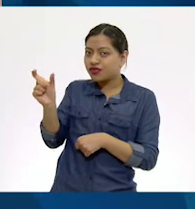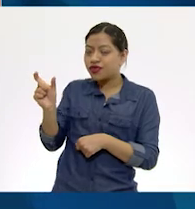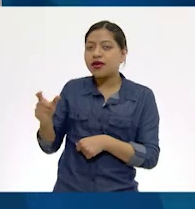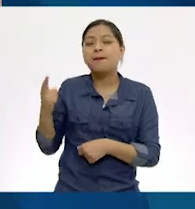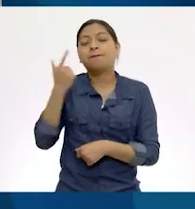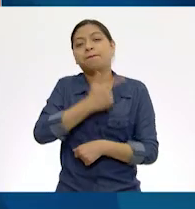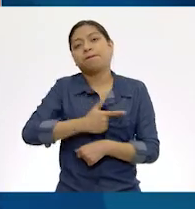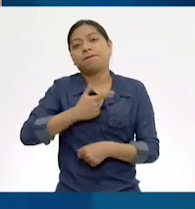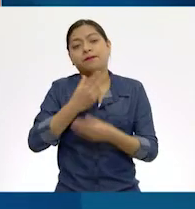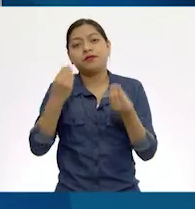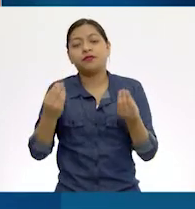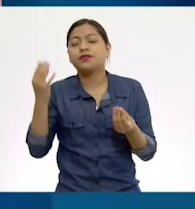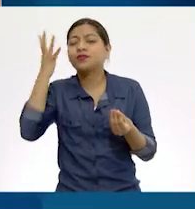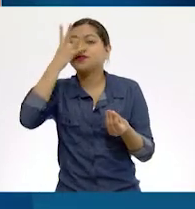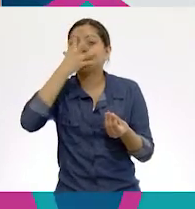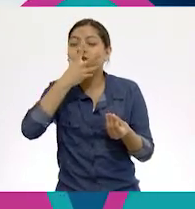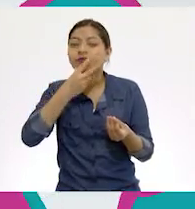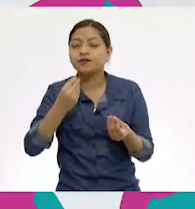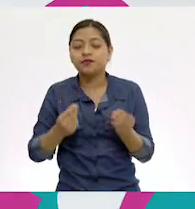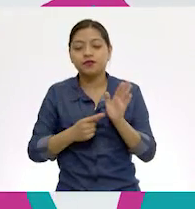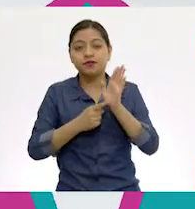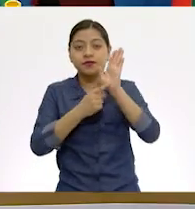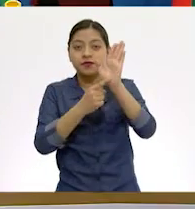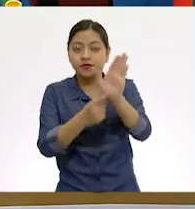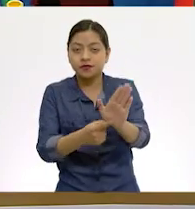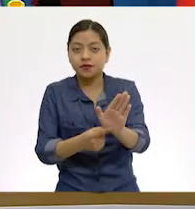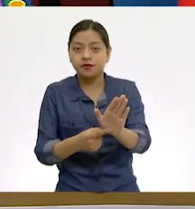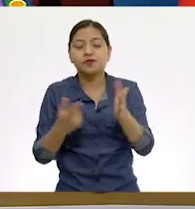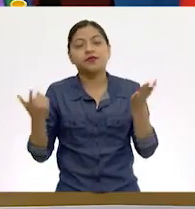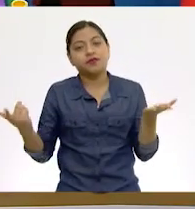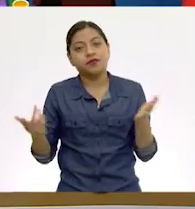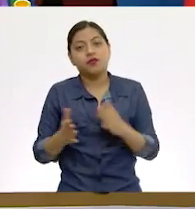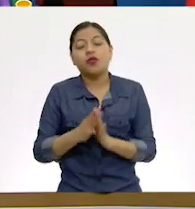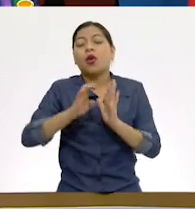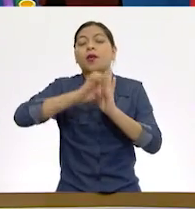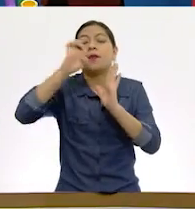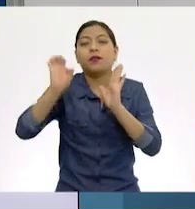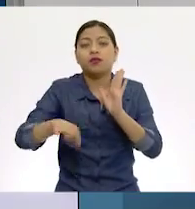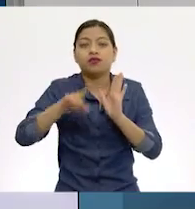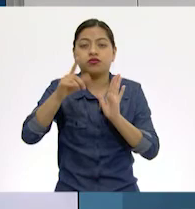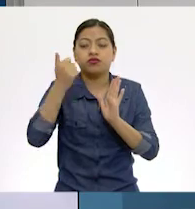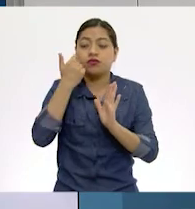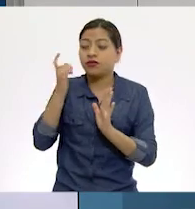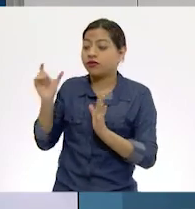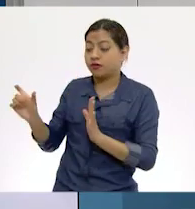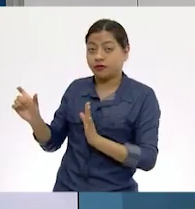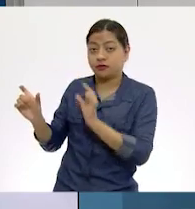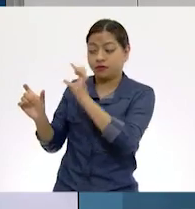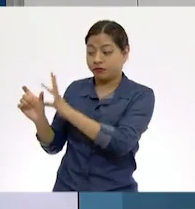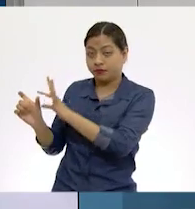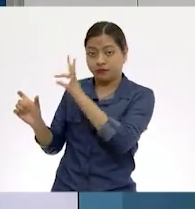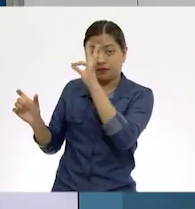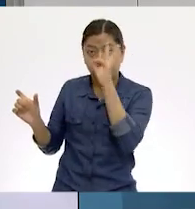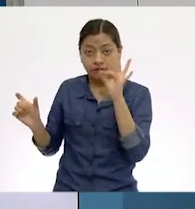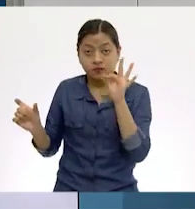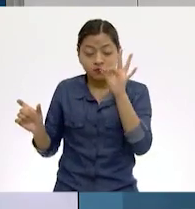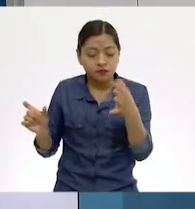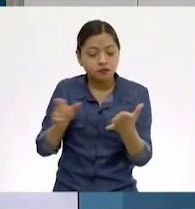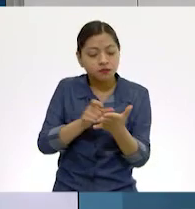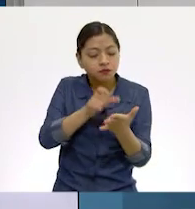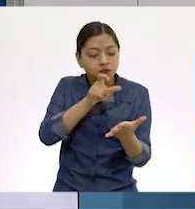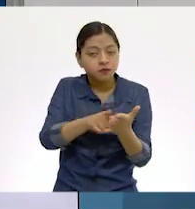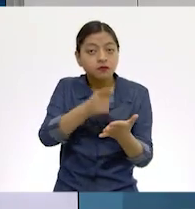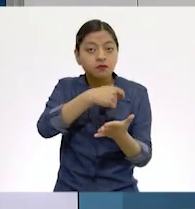como una cita textual del autor. Si queremos en algún momento tomar esa frase para escribirla en algunos de nuestros textos,